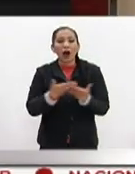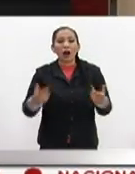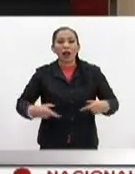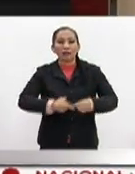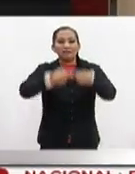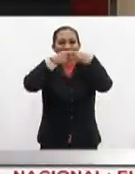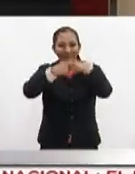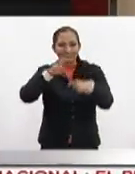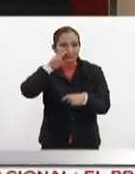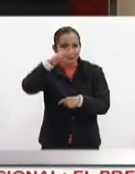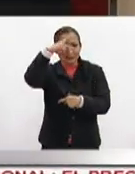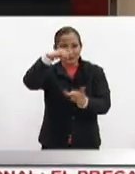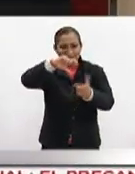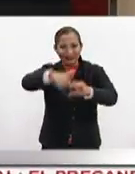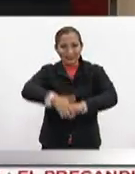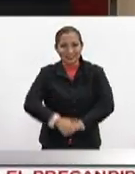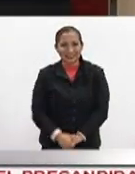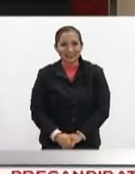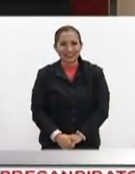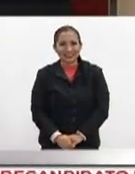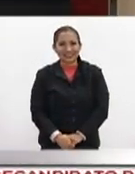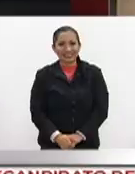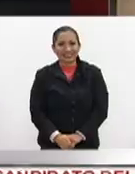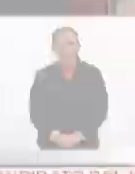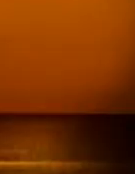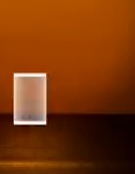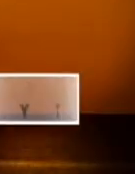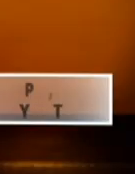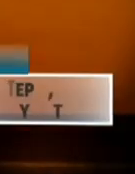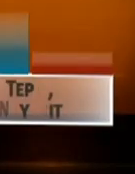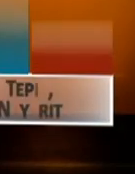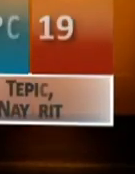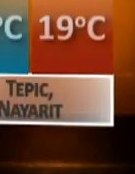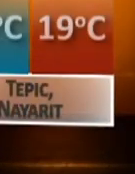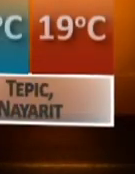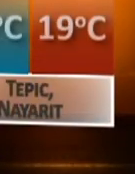a una pausa. Usted ve México al Día.